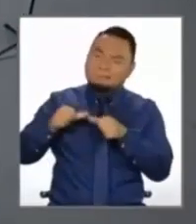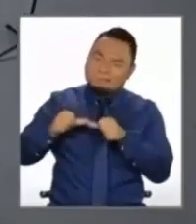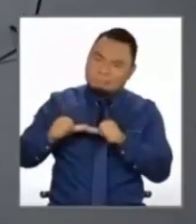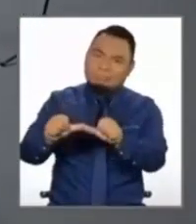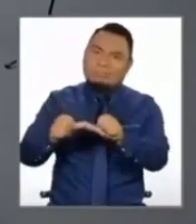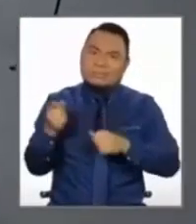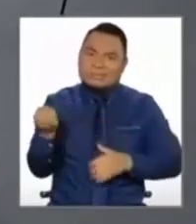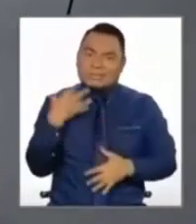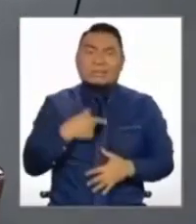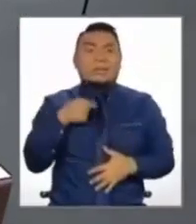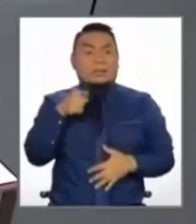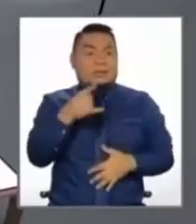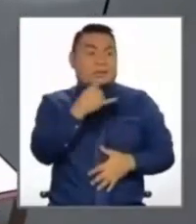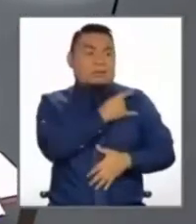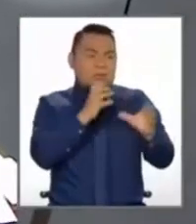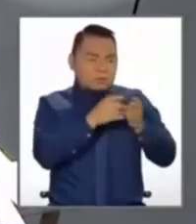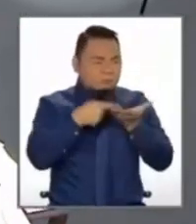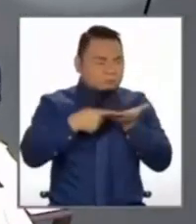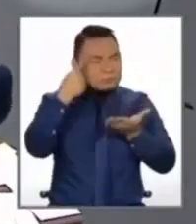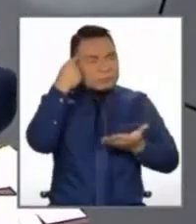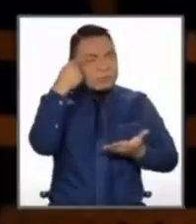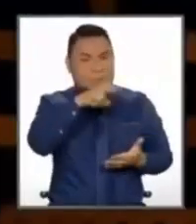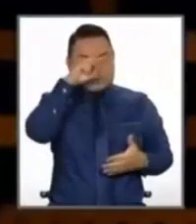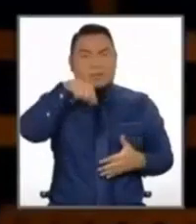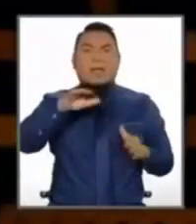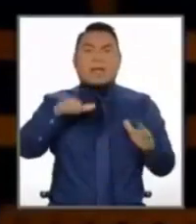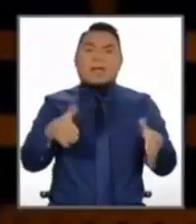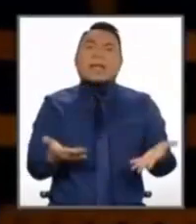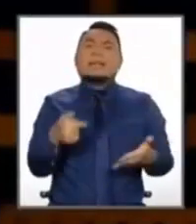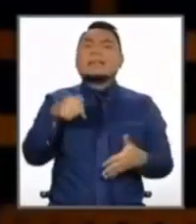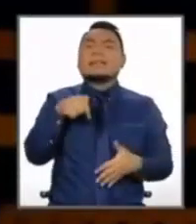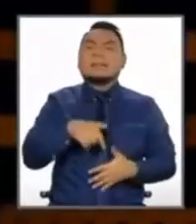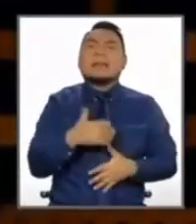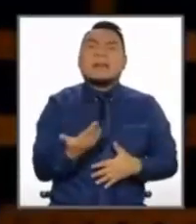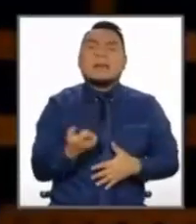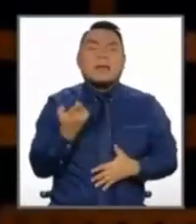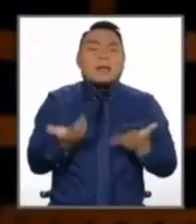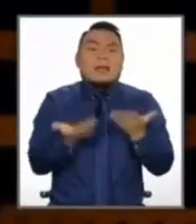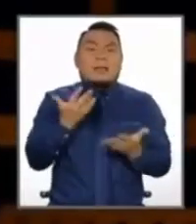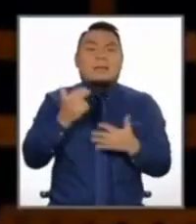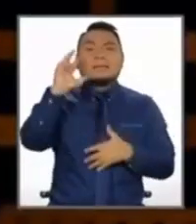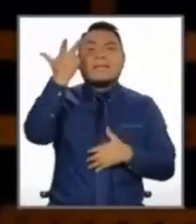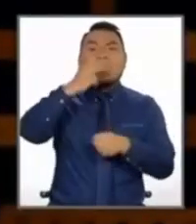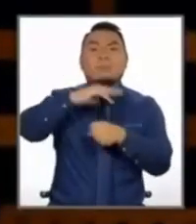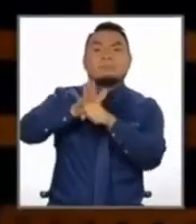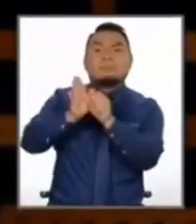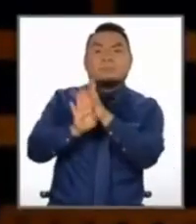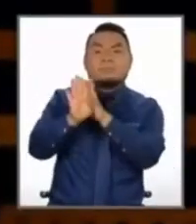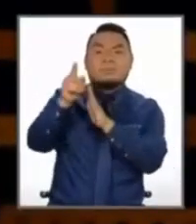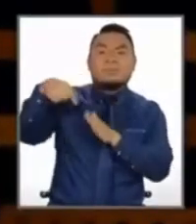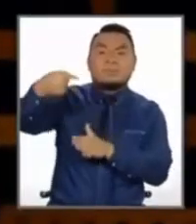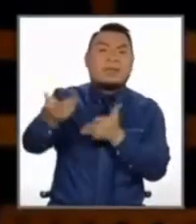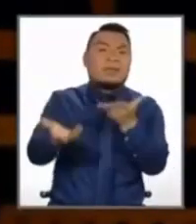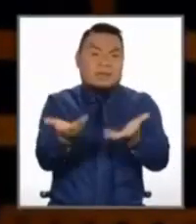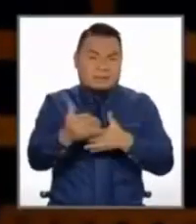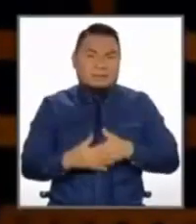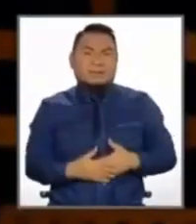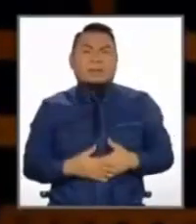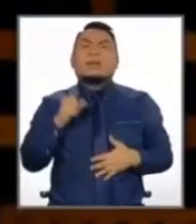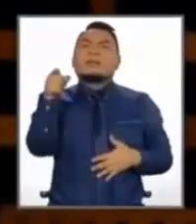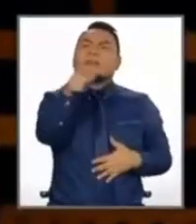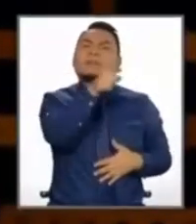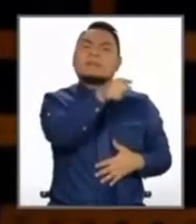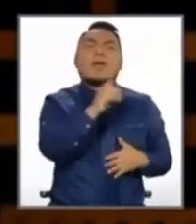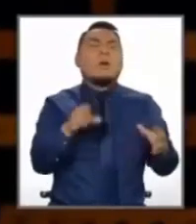habla, también el consenso académico en el Perú, que hay en ciernes una probable tercera ola. ¿Cómo se podría